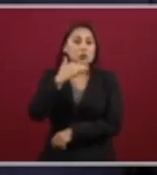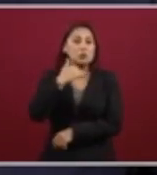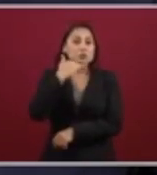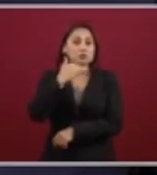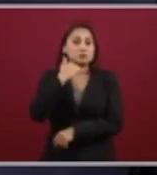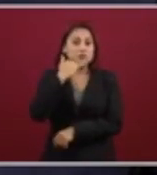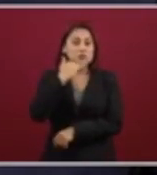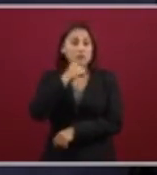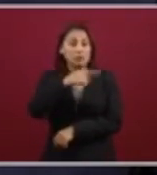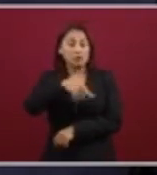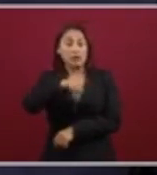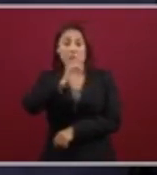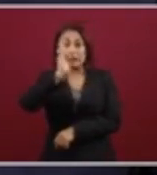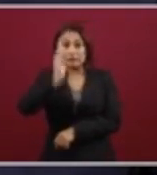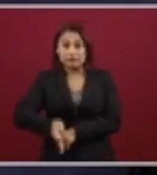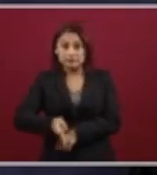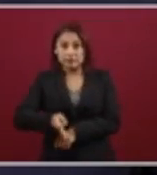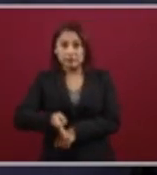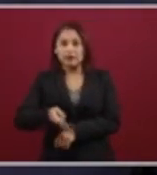los conservadores,